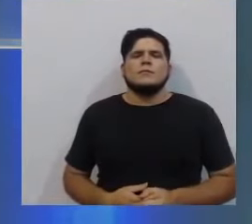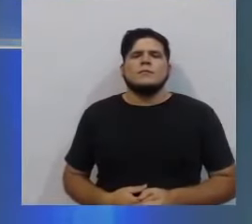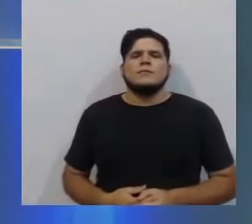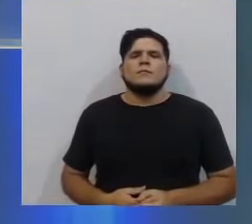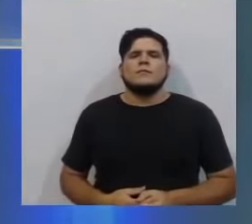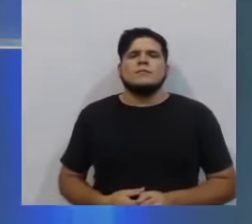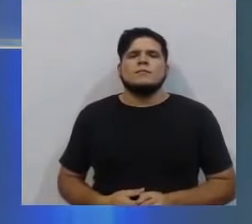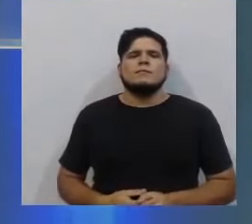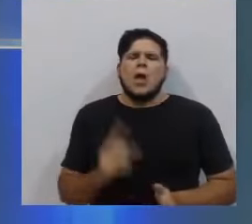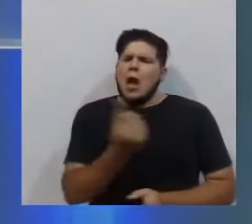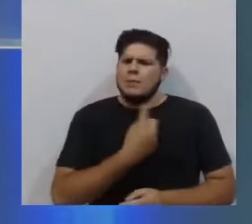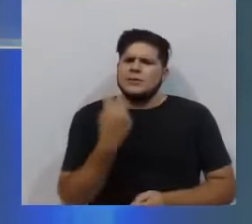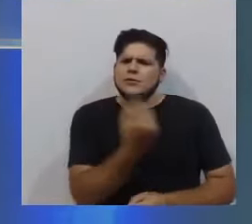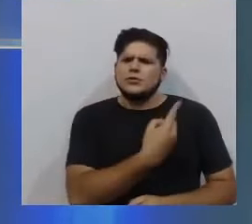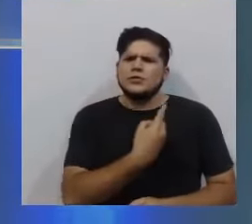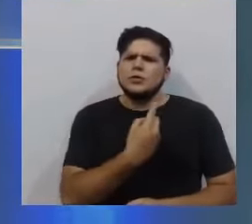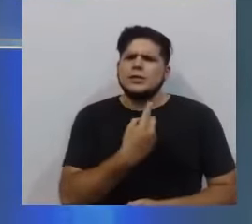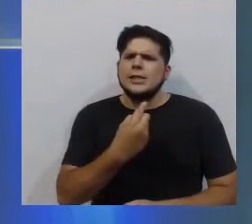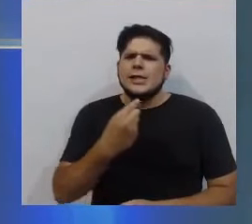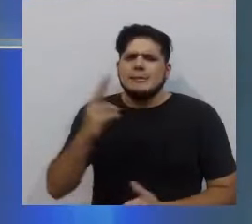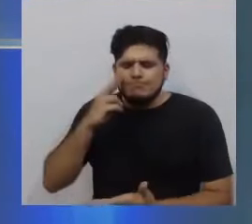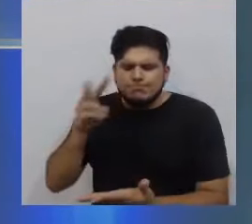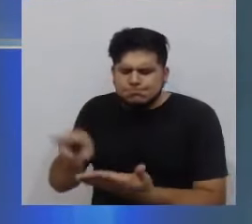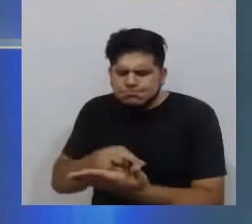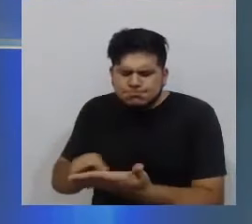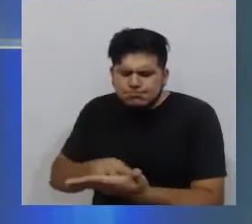su vida espiritual nunca se va a desarrollar